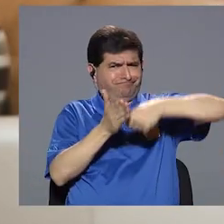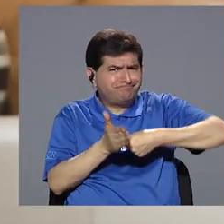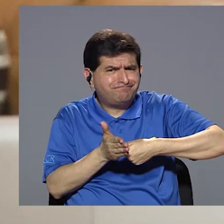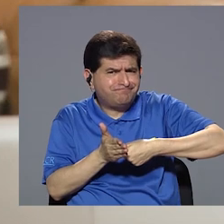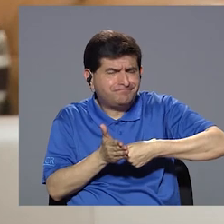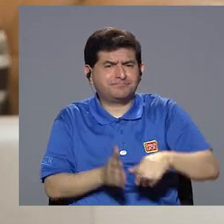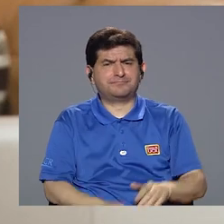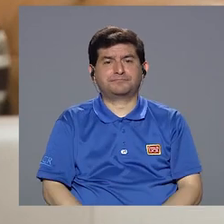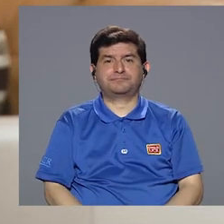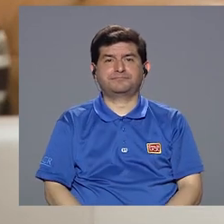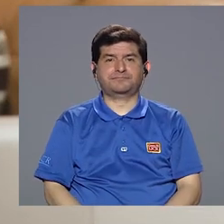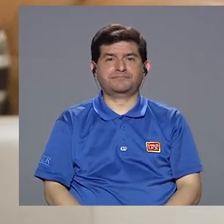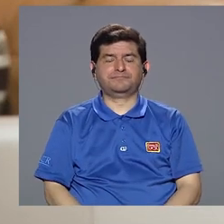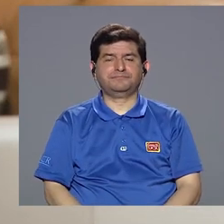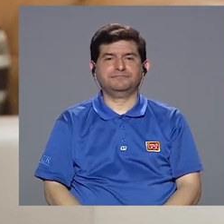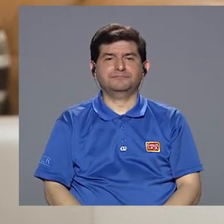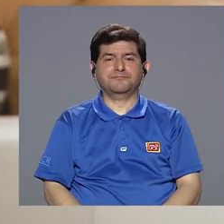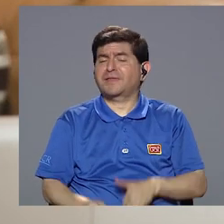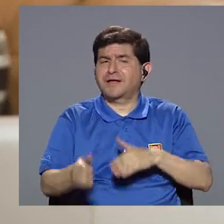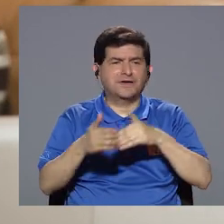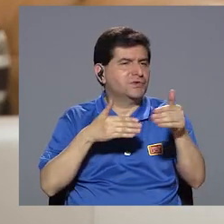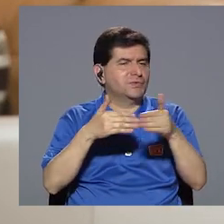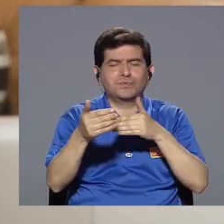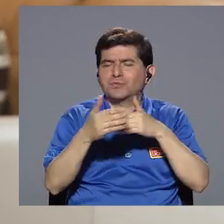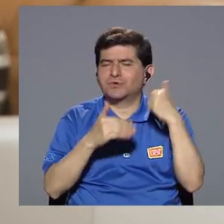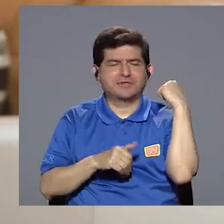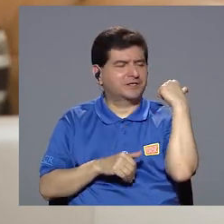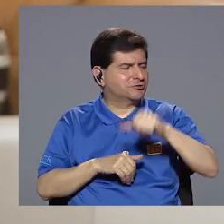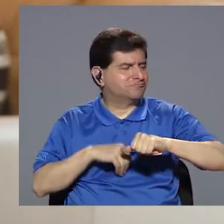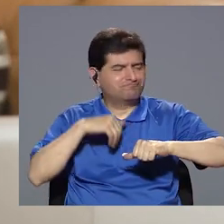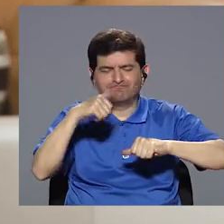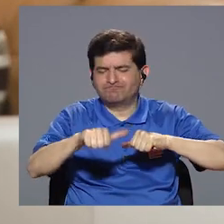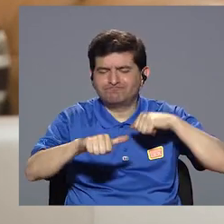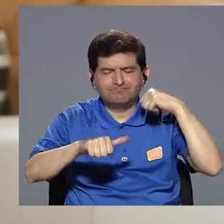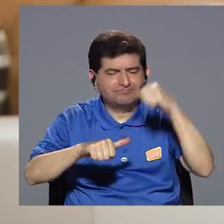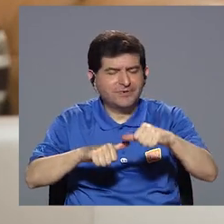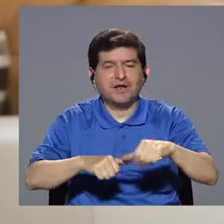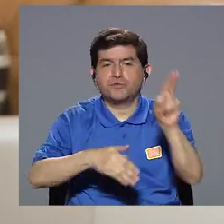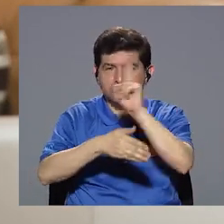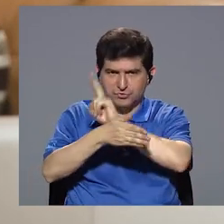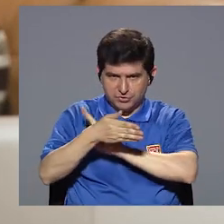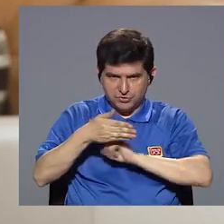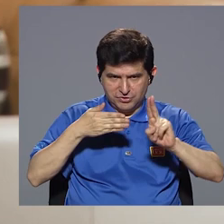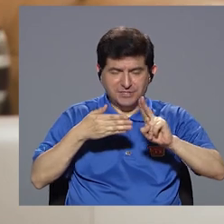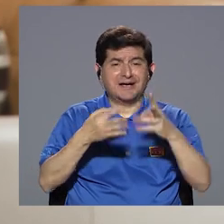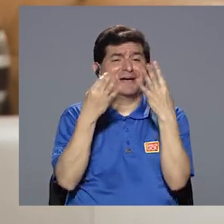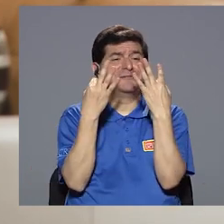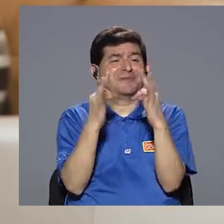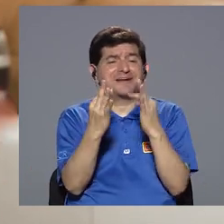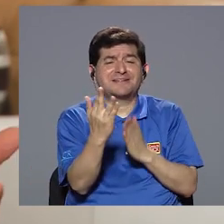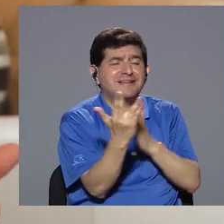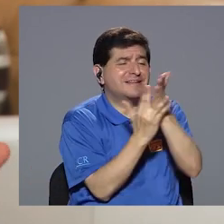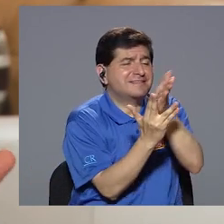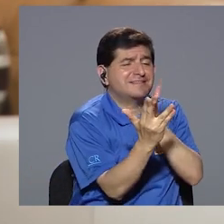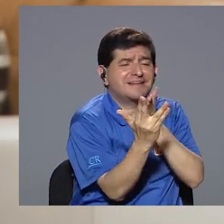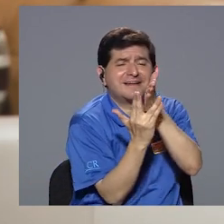acentuado y a pesar de todos los esfuerzos oye qué hace esta universidad por llegar a las